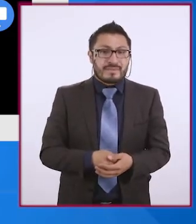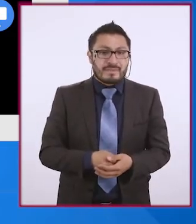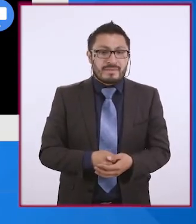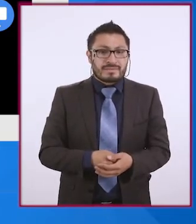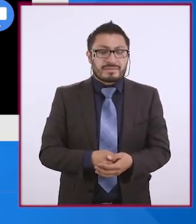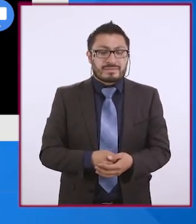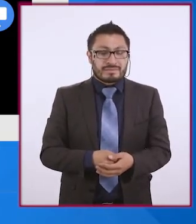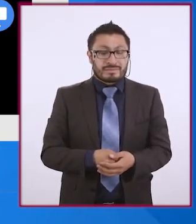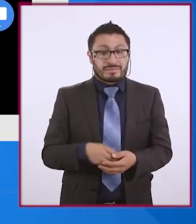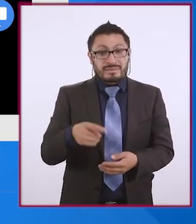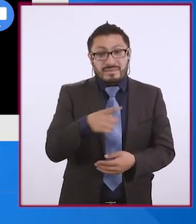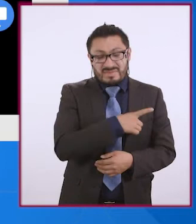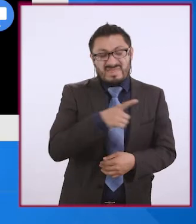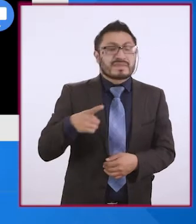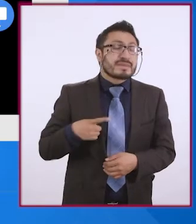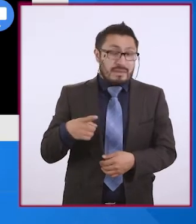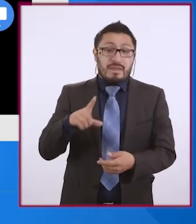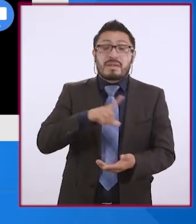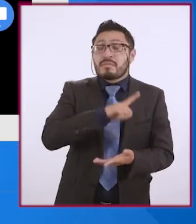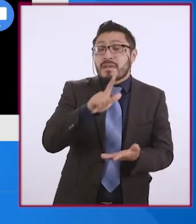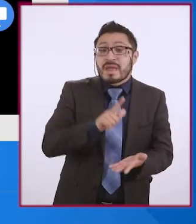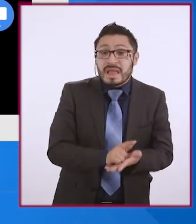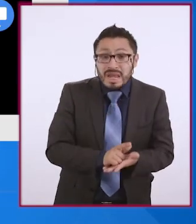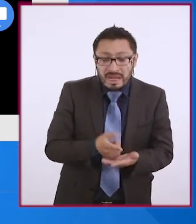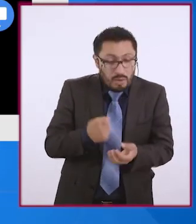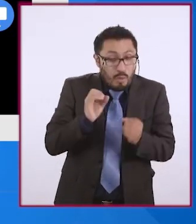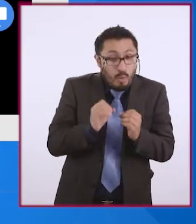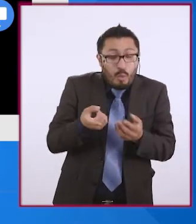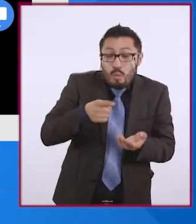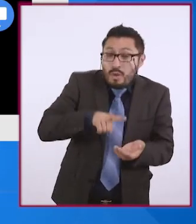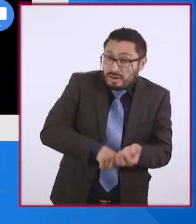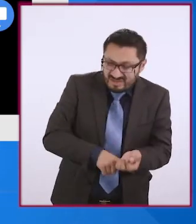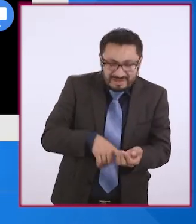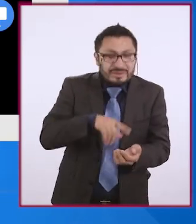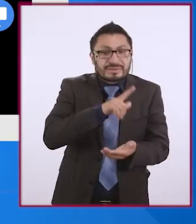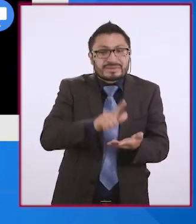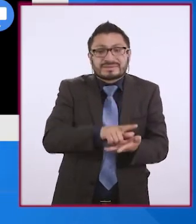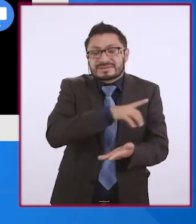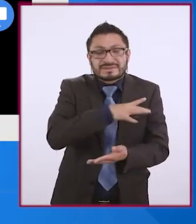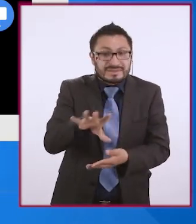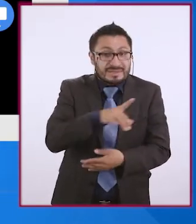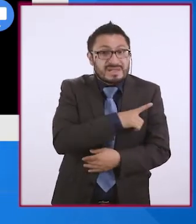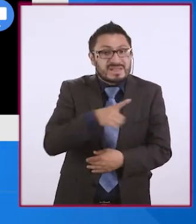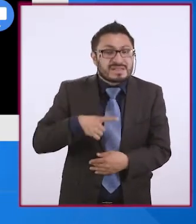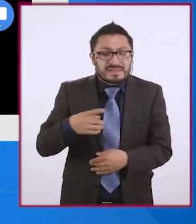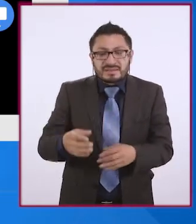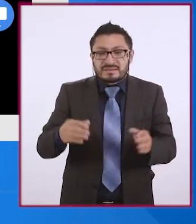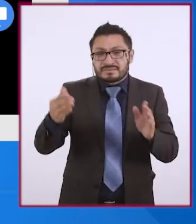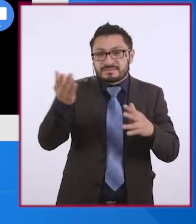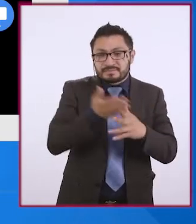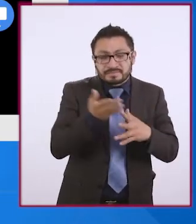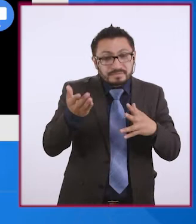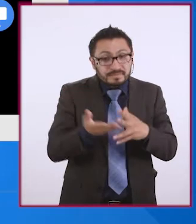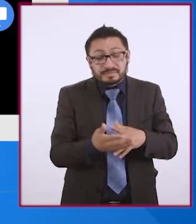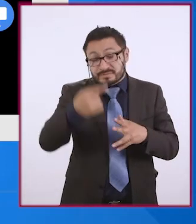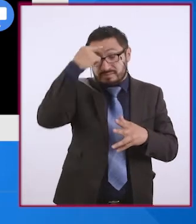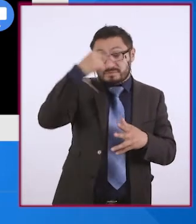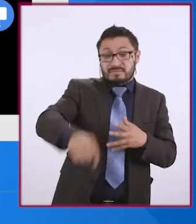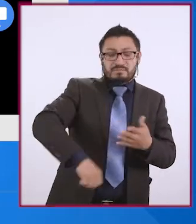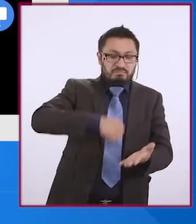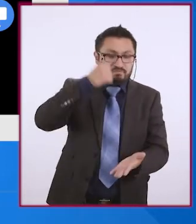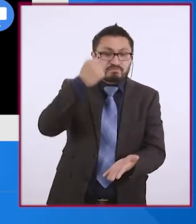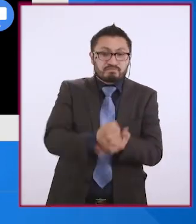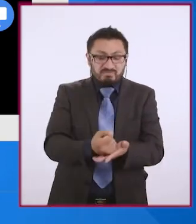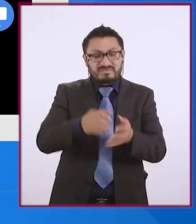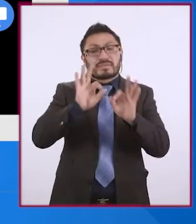que debe haber una ley, o dentro de esta misma ley general, un capítulo para establecer